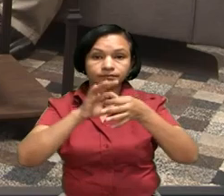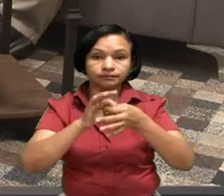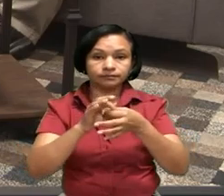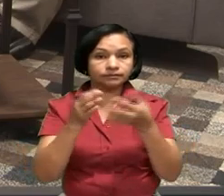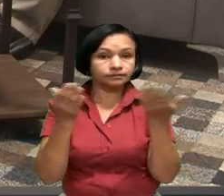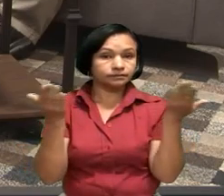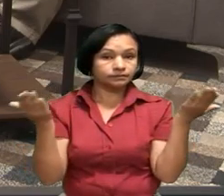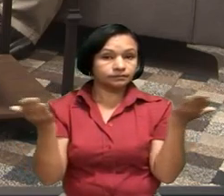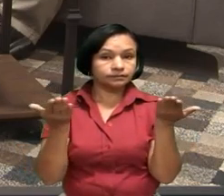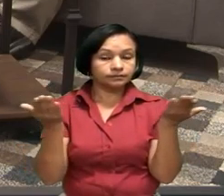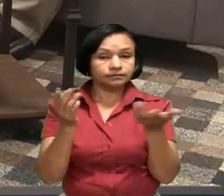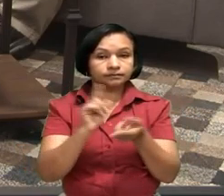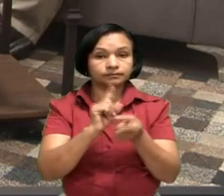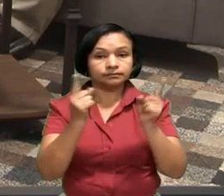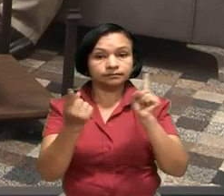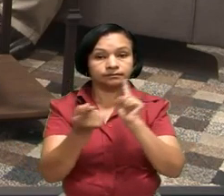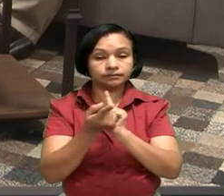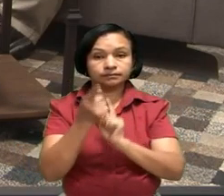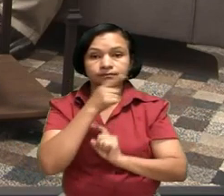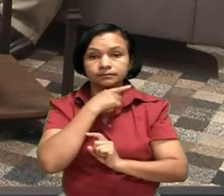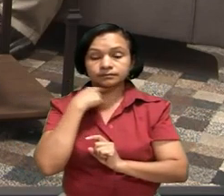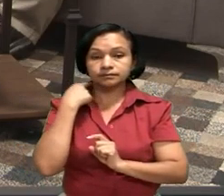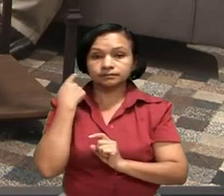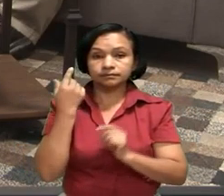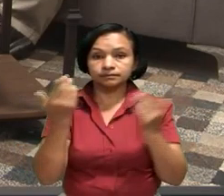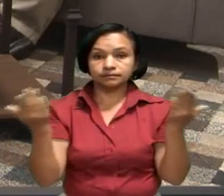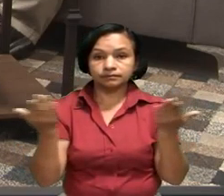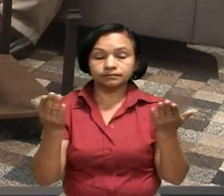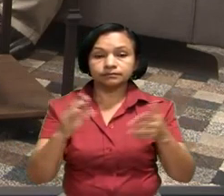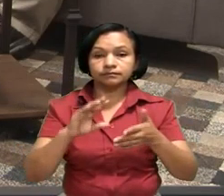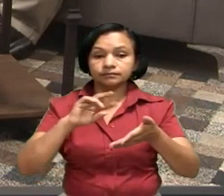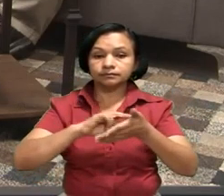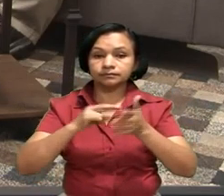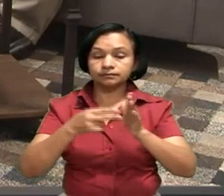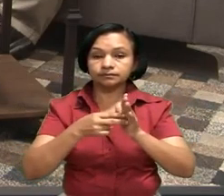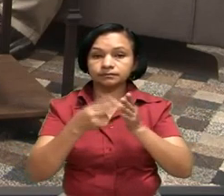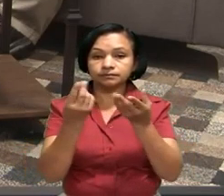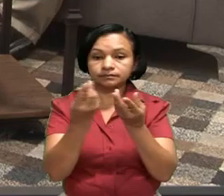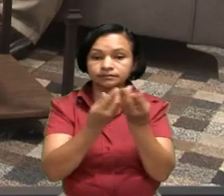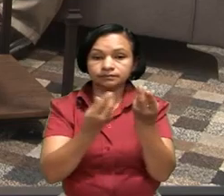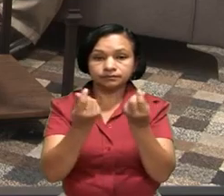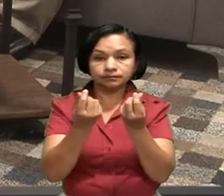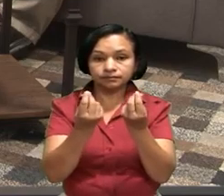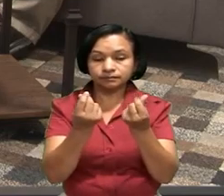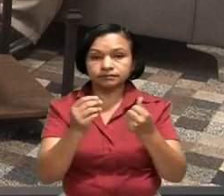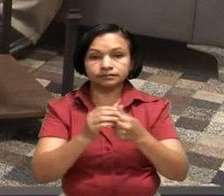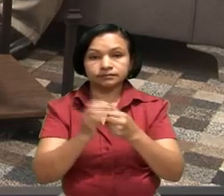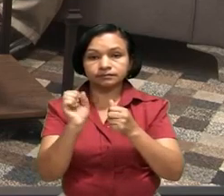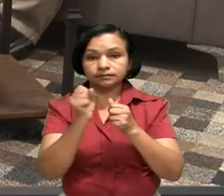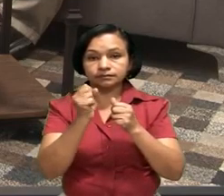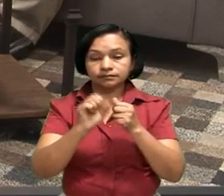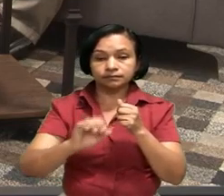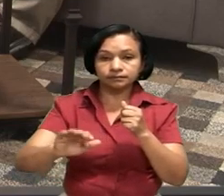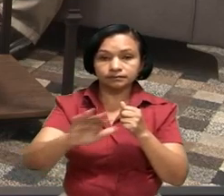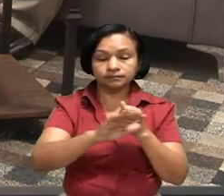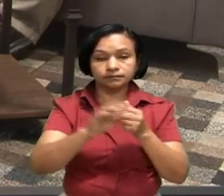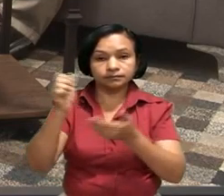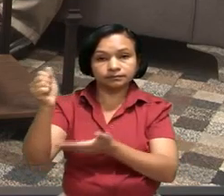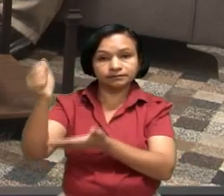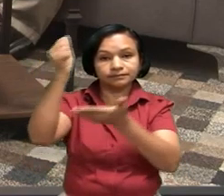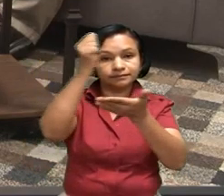de transformar la realidad de un país y en esa dinámica crecimiento económico crecimiento social inversión